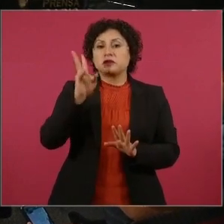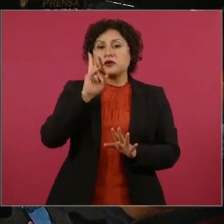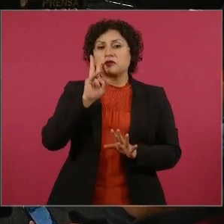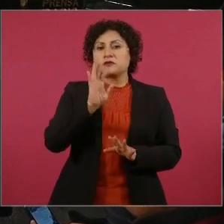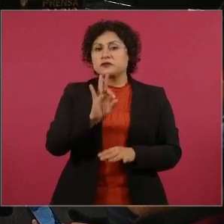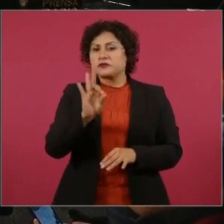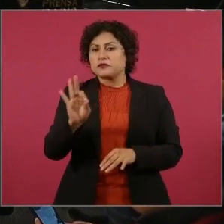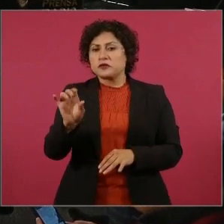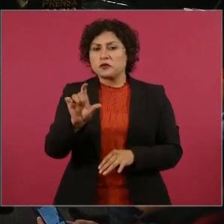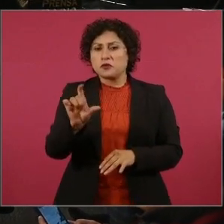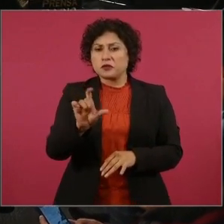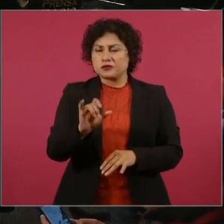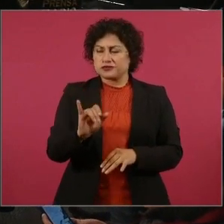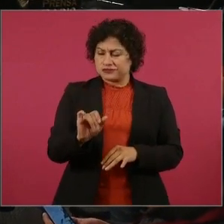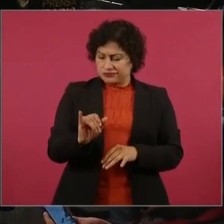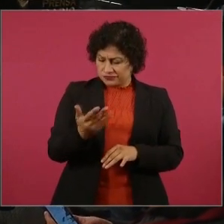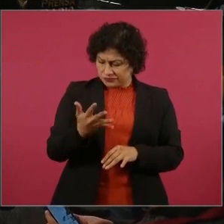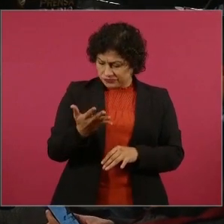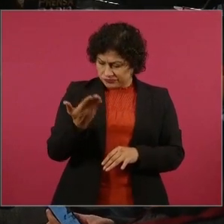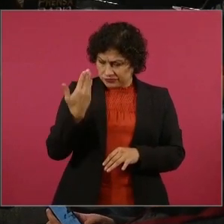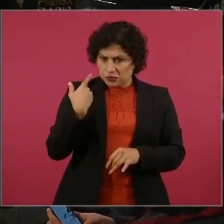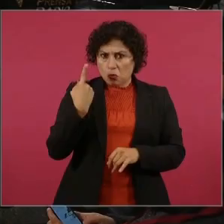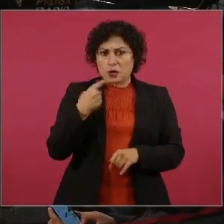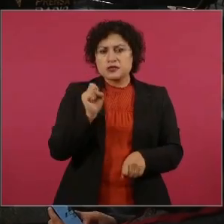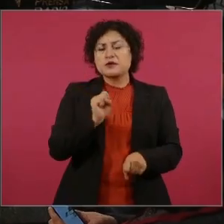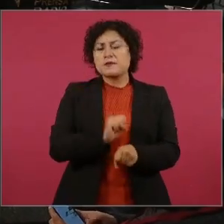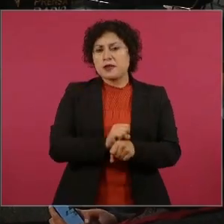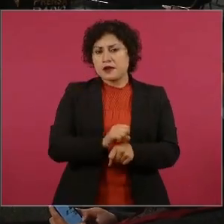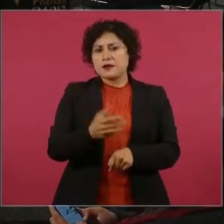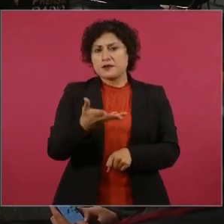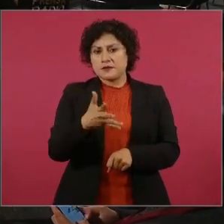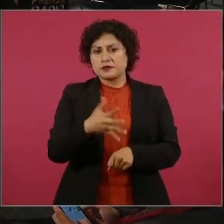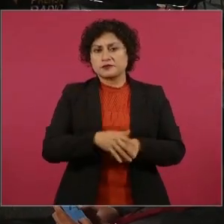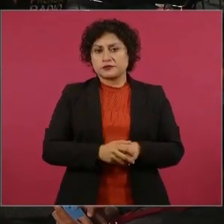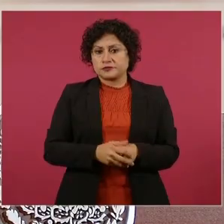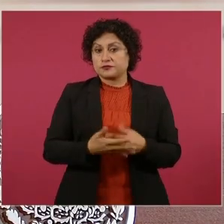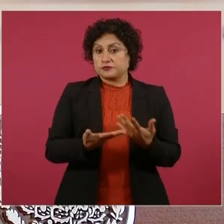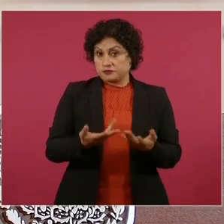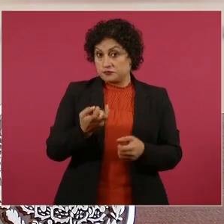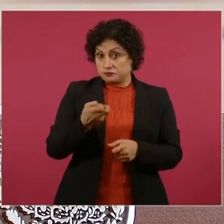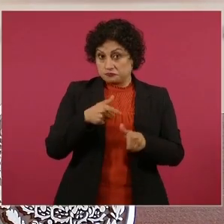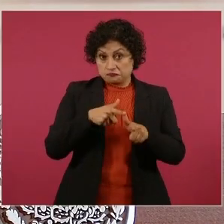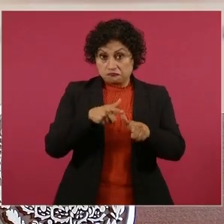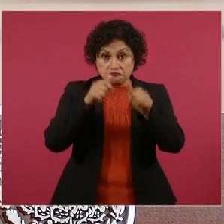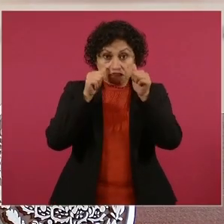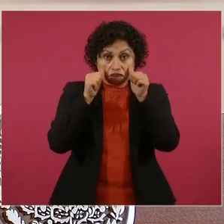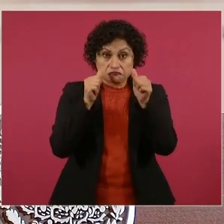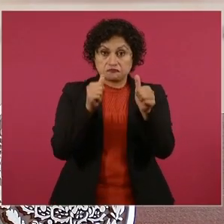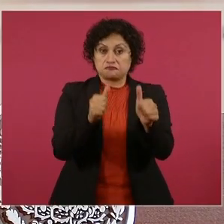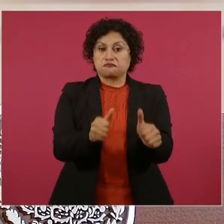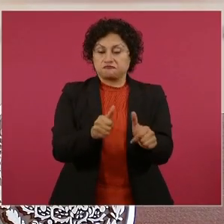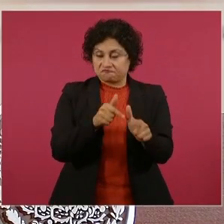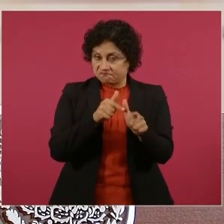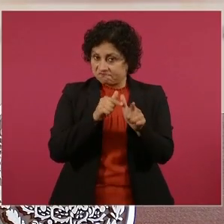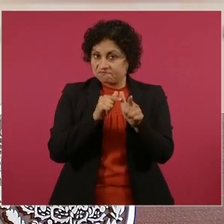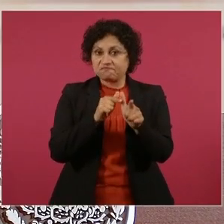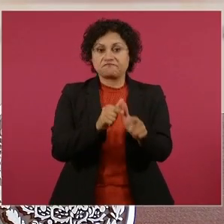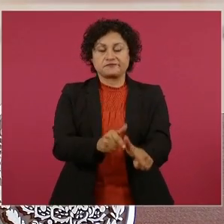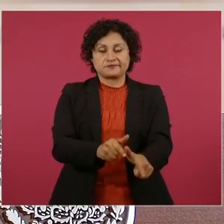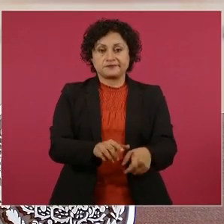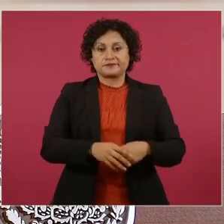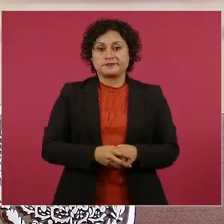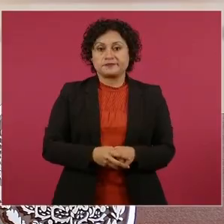día si fue como hace una semana Entonces si está pendiente y todos